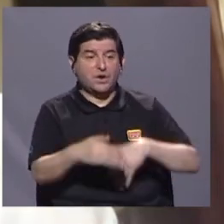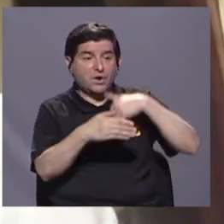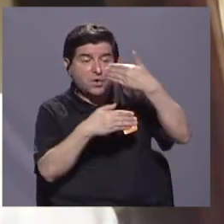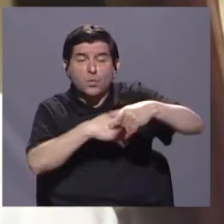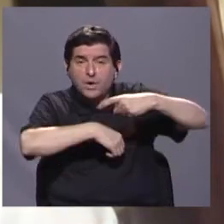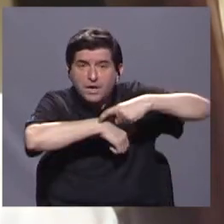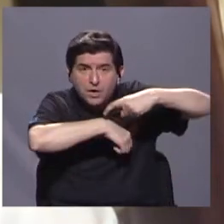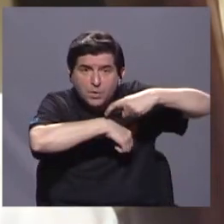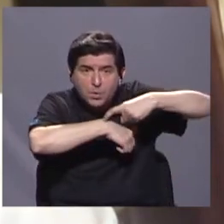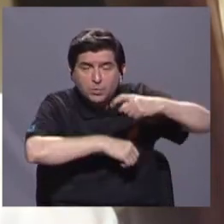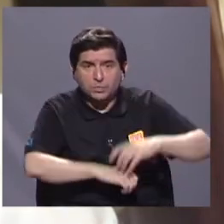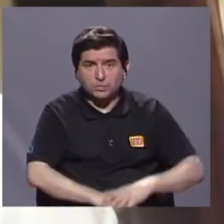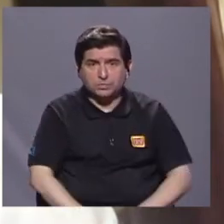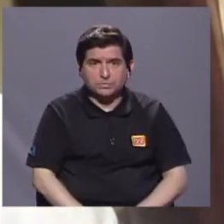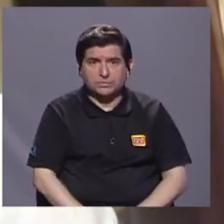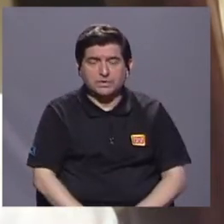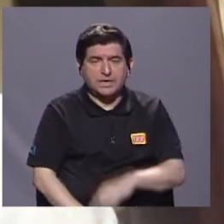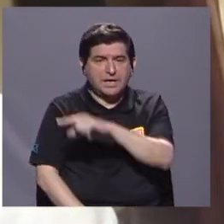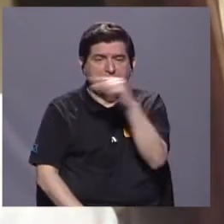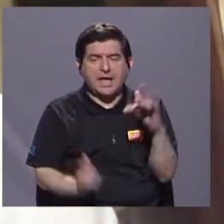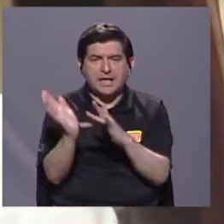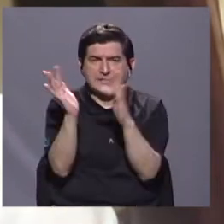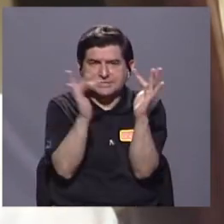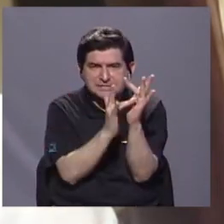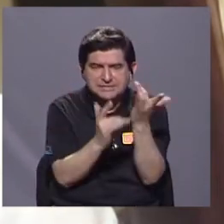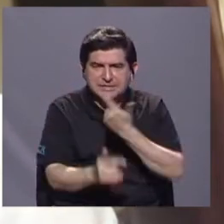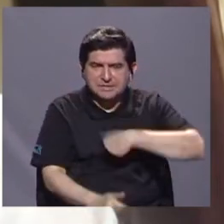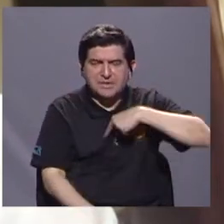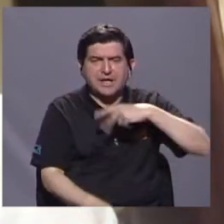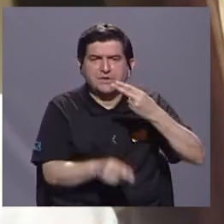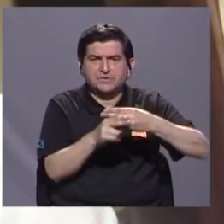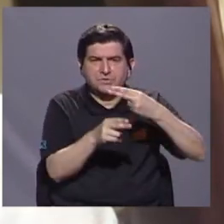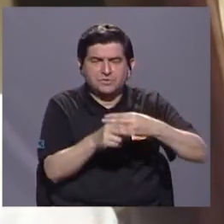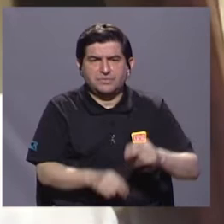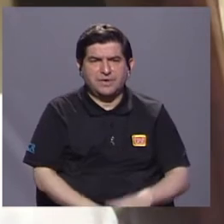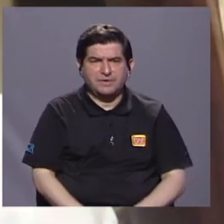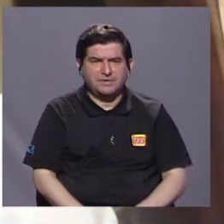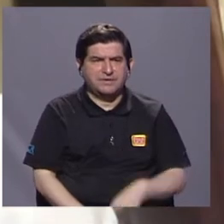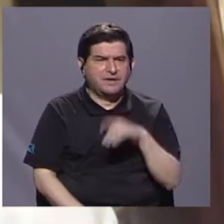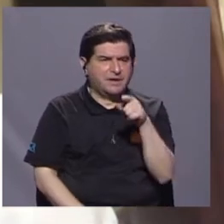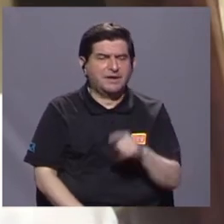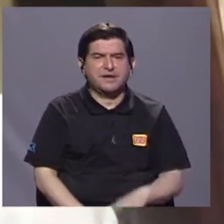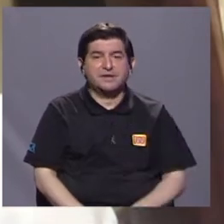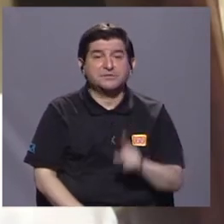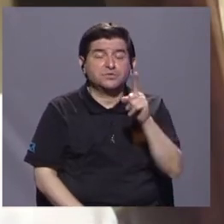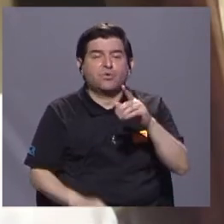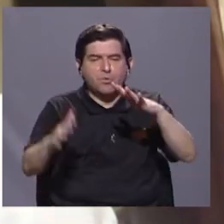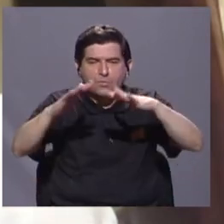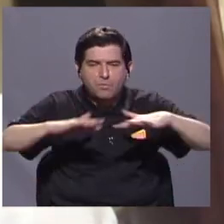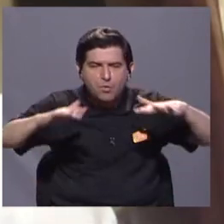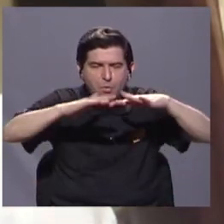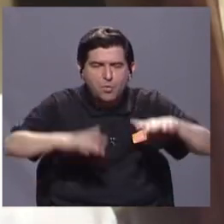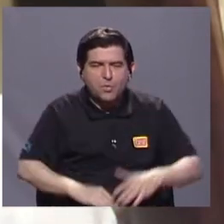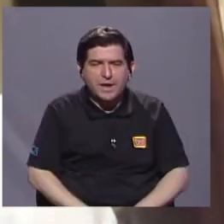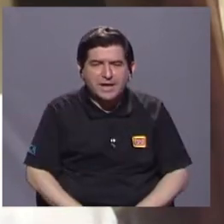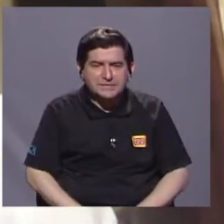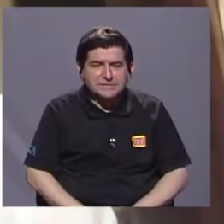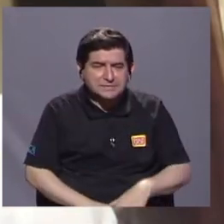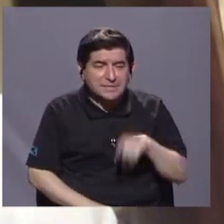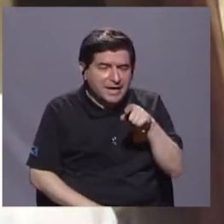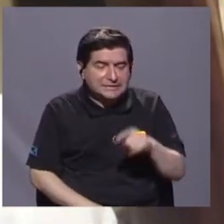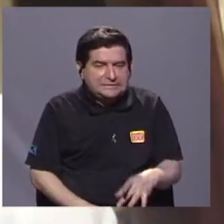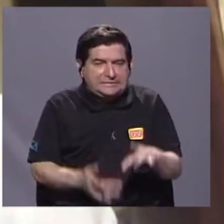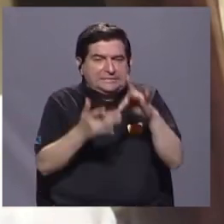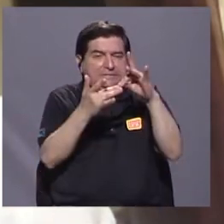ese momento en donde Semana Santa, lo que nosotros lo hemos denominado, es como un caldo de cultivo en donde la cantidad